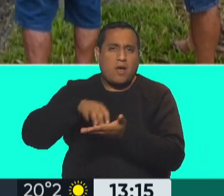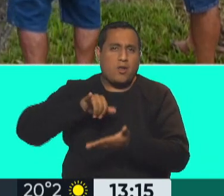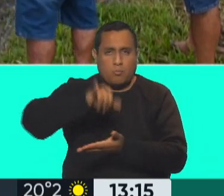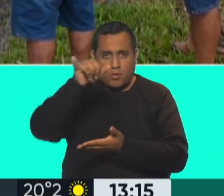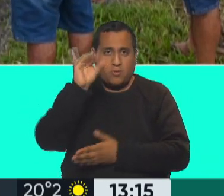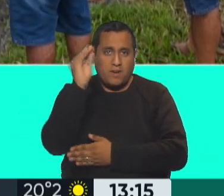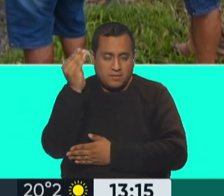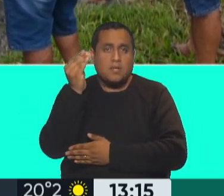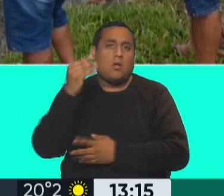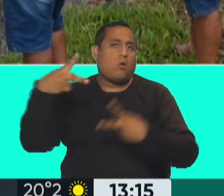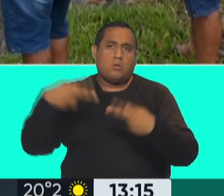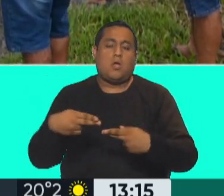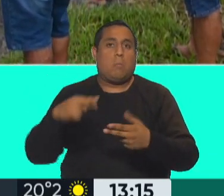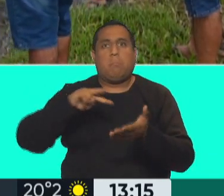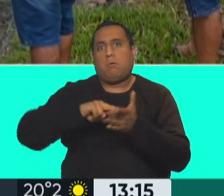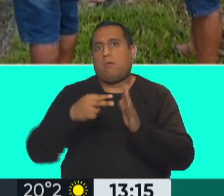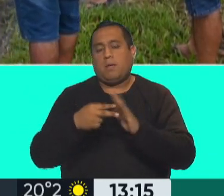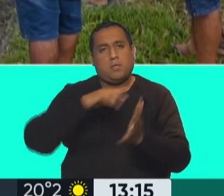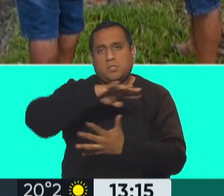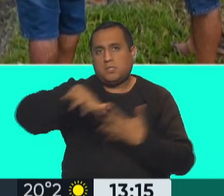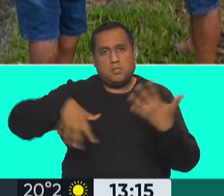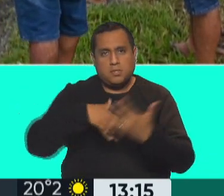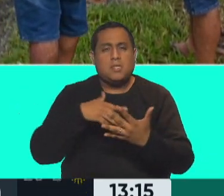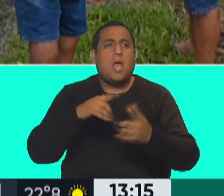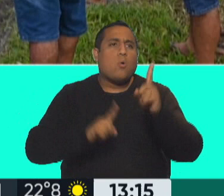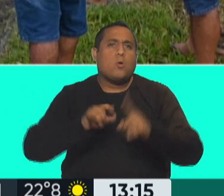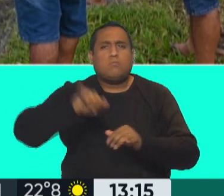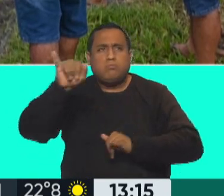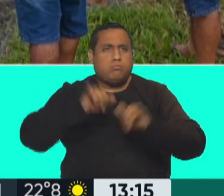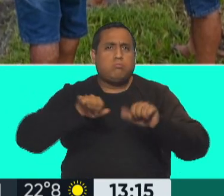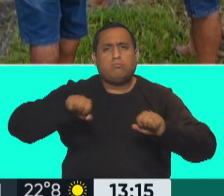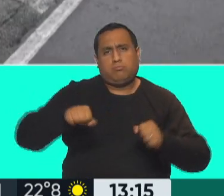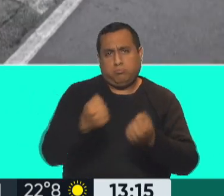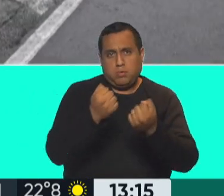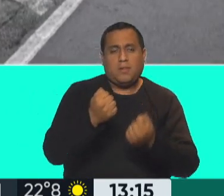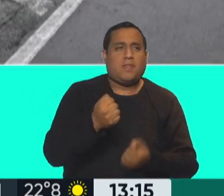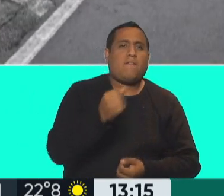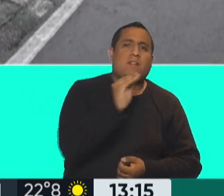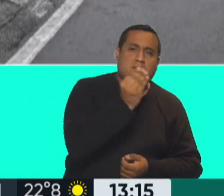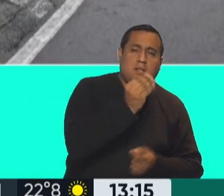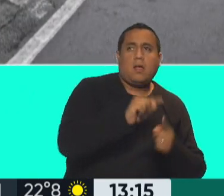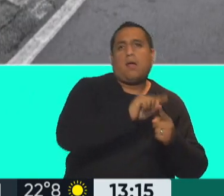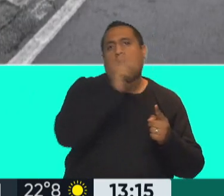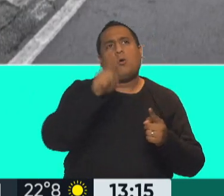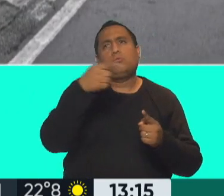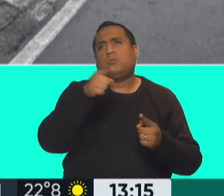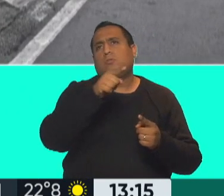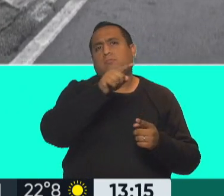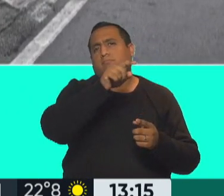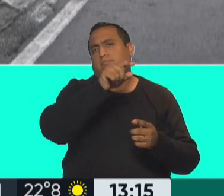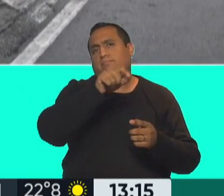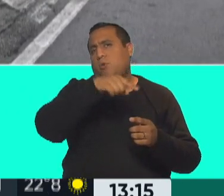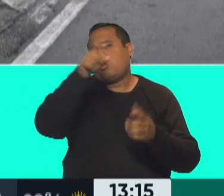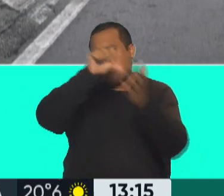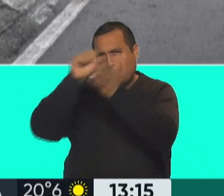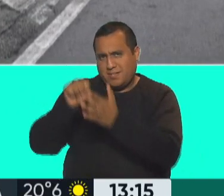está generando inconvenientes y la suspensión de algunos vuelos, tanto de los que parten de Brasil hacia distintos puntos del mundo y